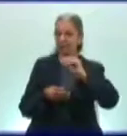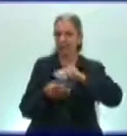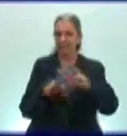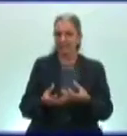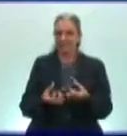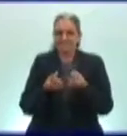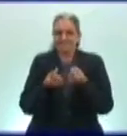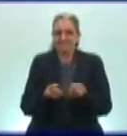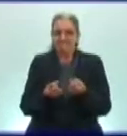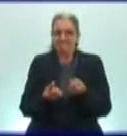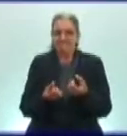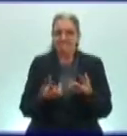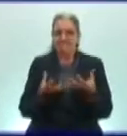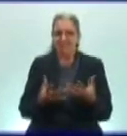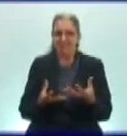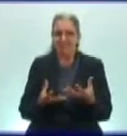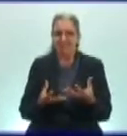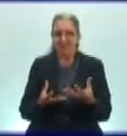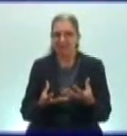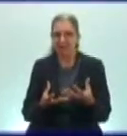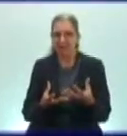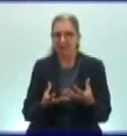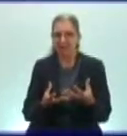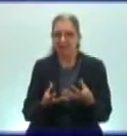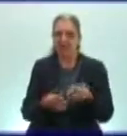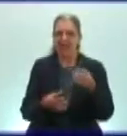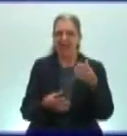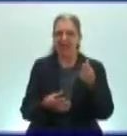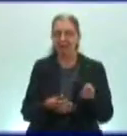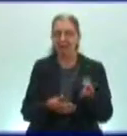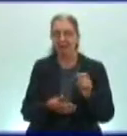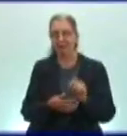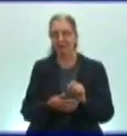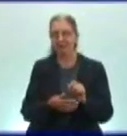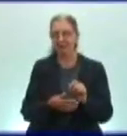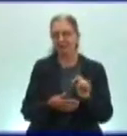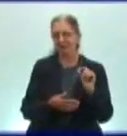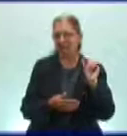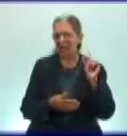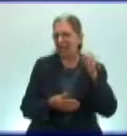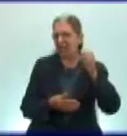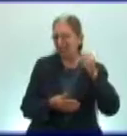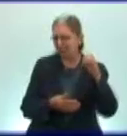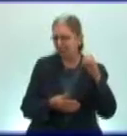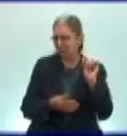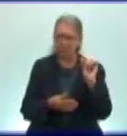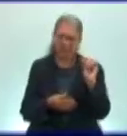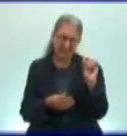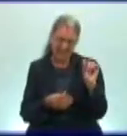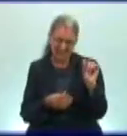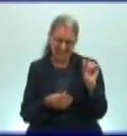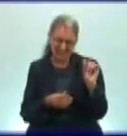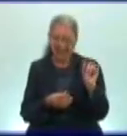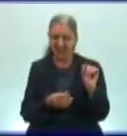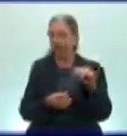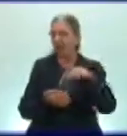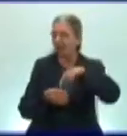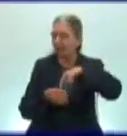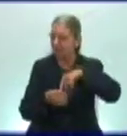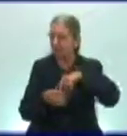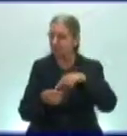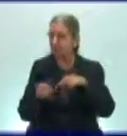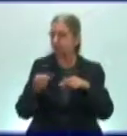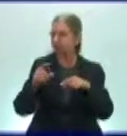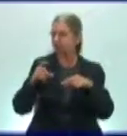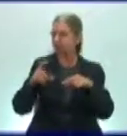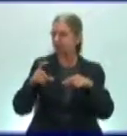un átomo, ya que, como les mencioné, la masa de un electrón es muy insignificante comparada con la masa de estas dos